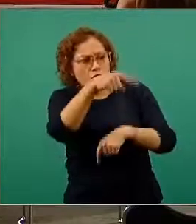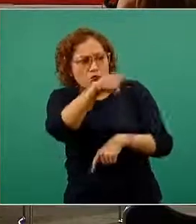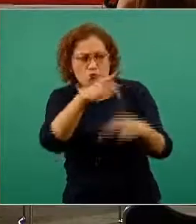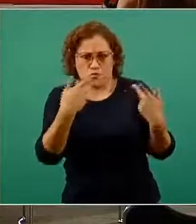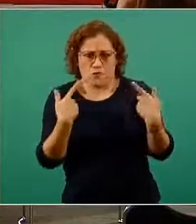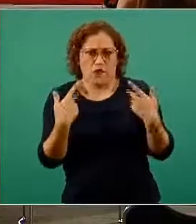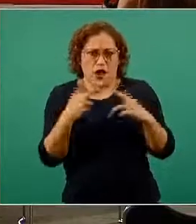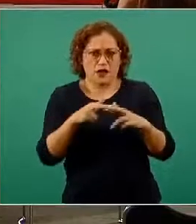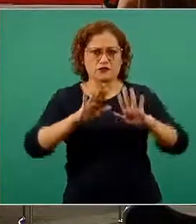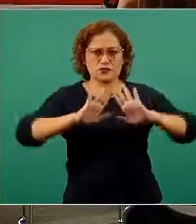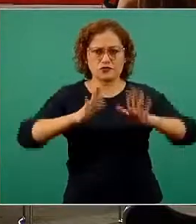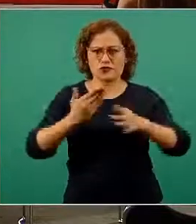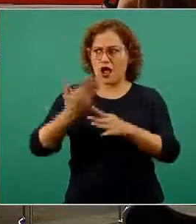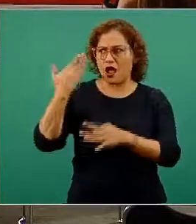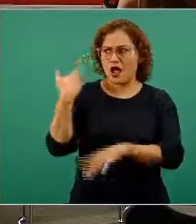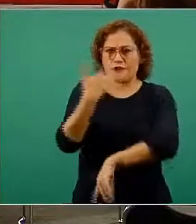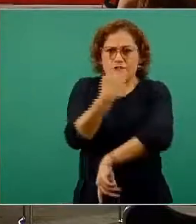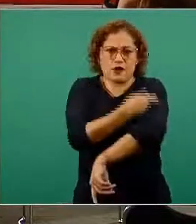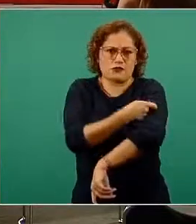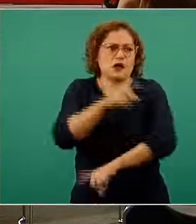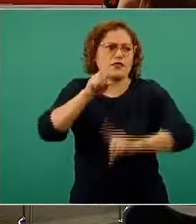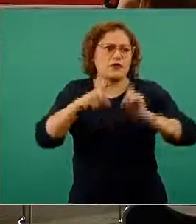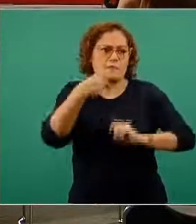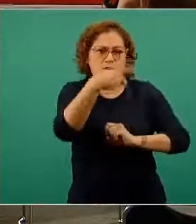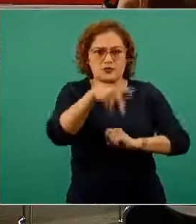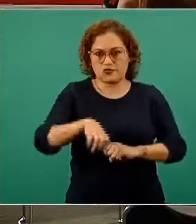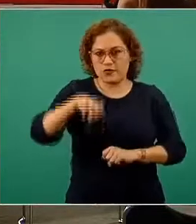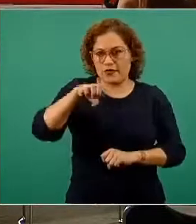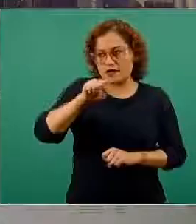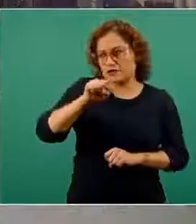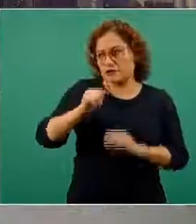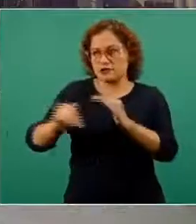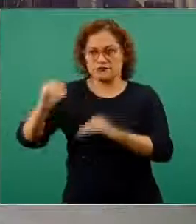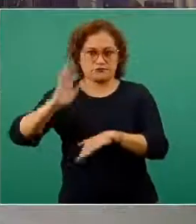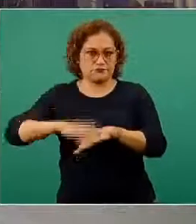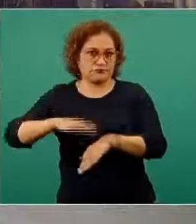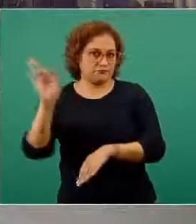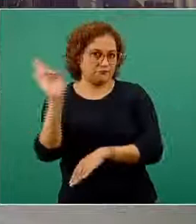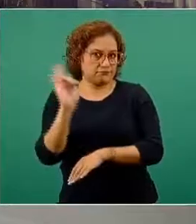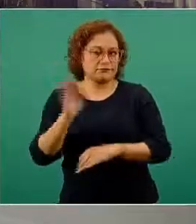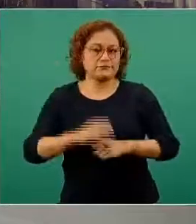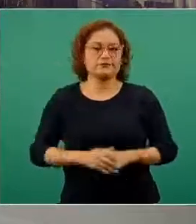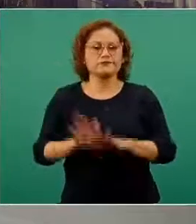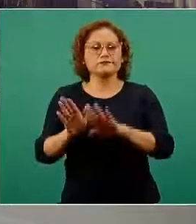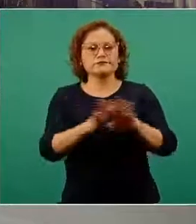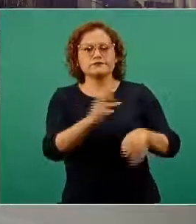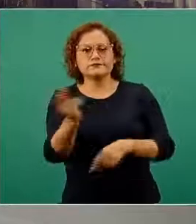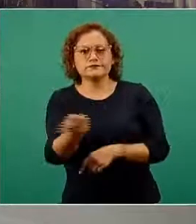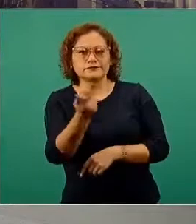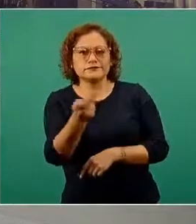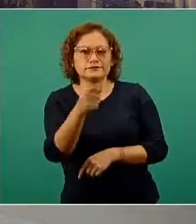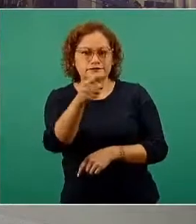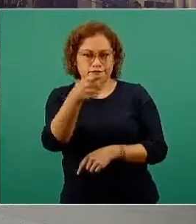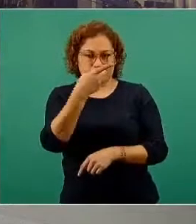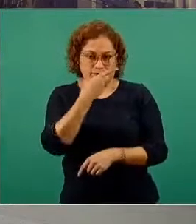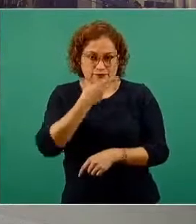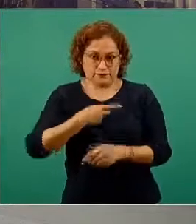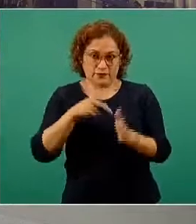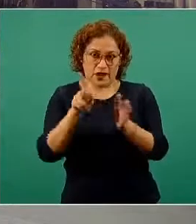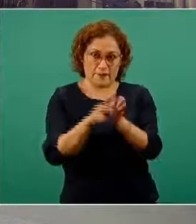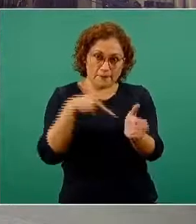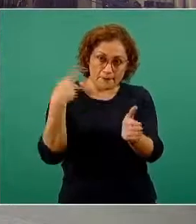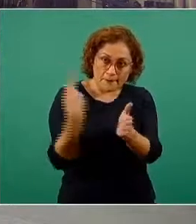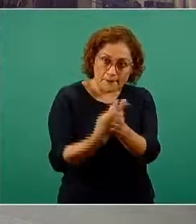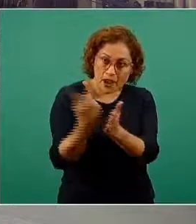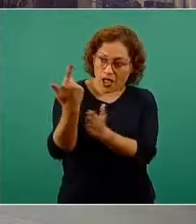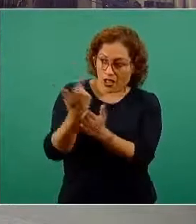tener 60 y más años de edad. Una duda rápida sobre el censo. Si se calcularon con base en las plazas, ¿entonces significa que hay un